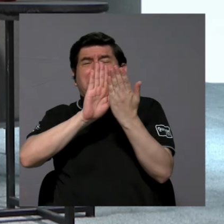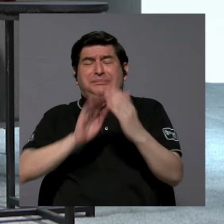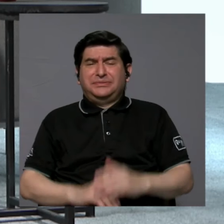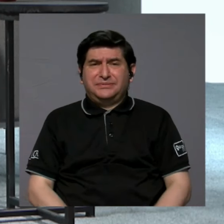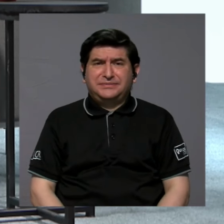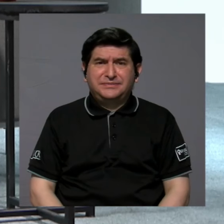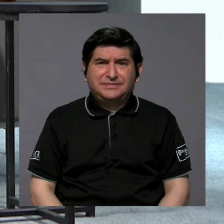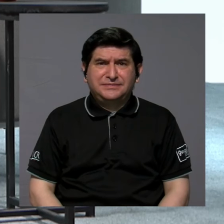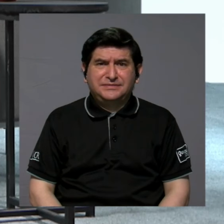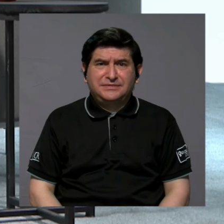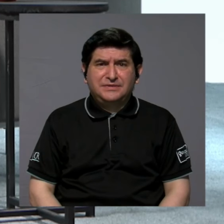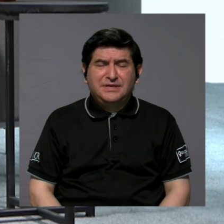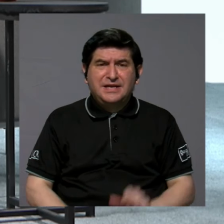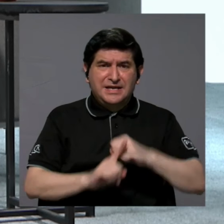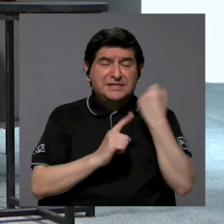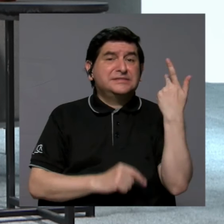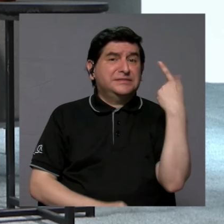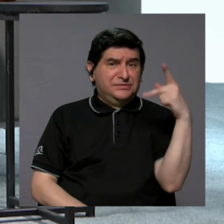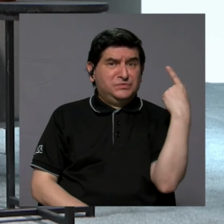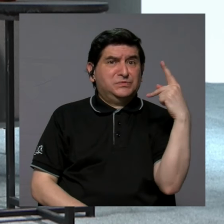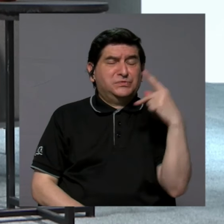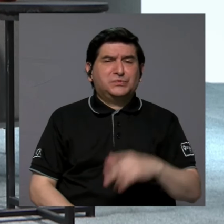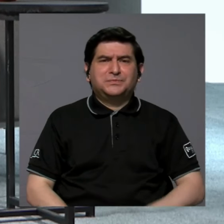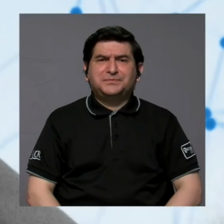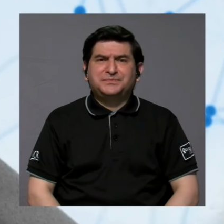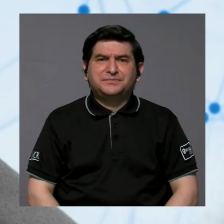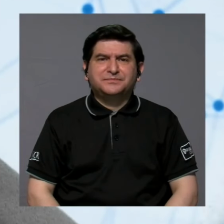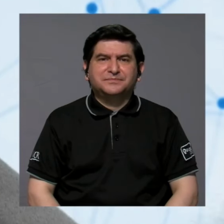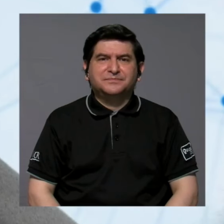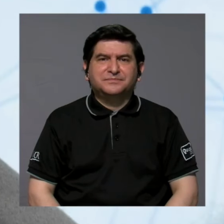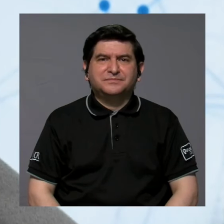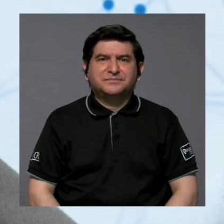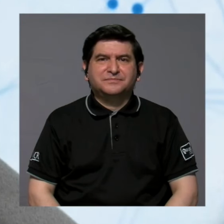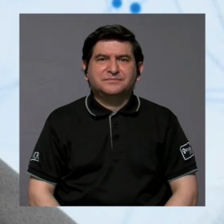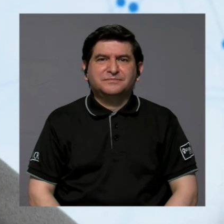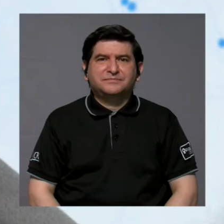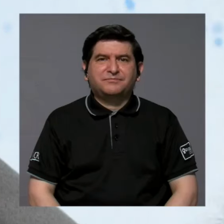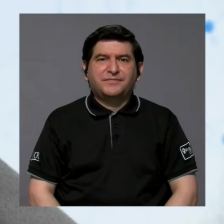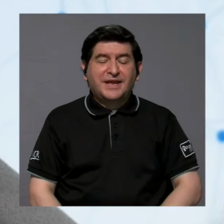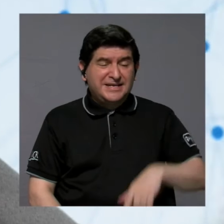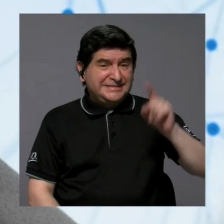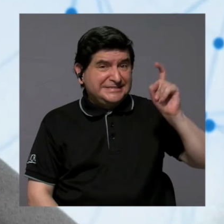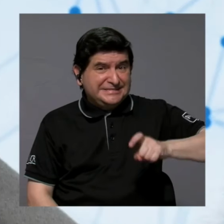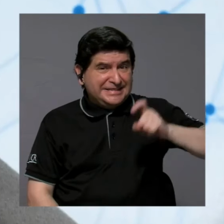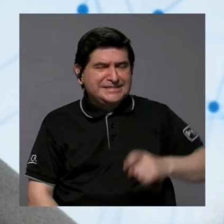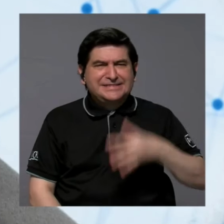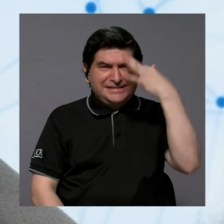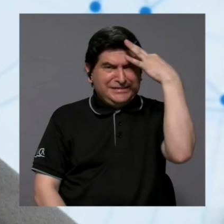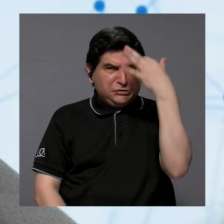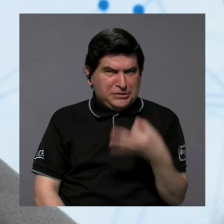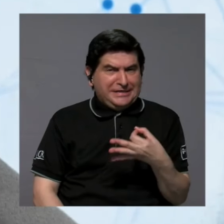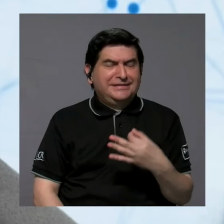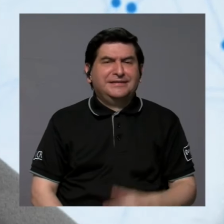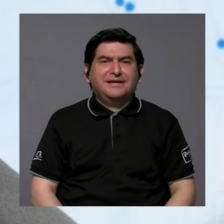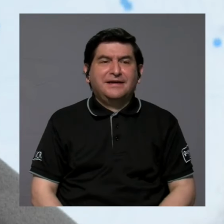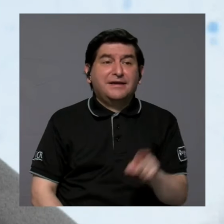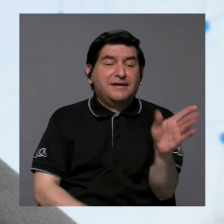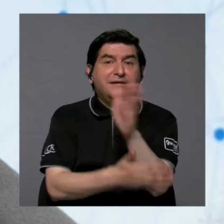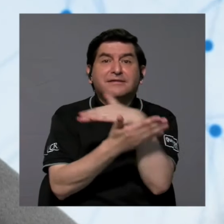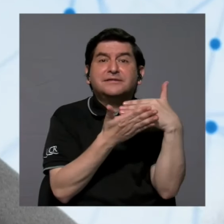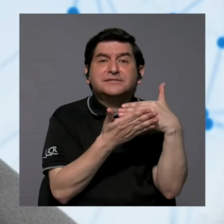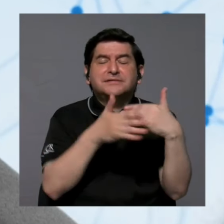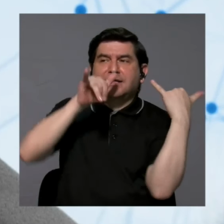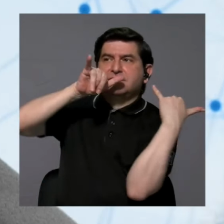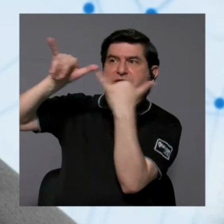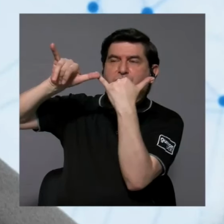situaciones de mucho peligro. Entonces, tenemos que apostar también por esta